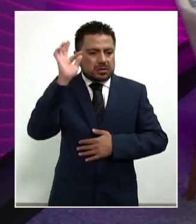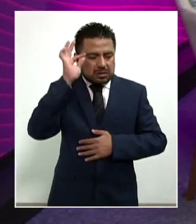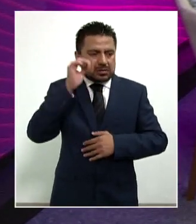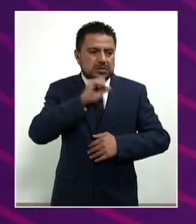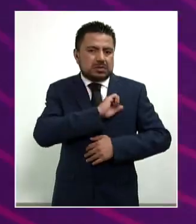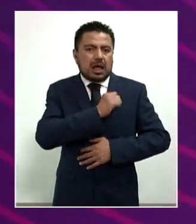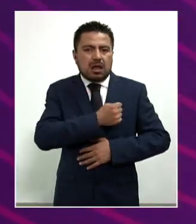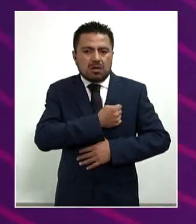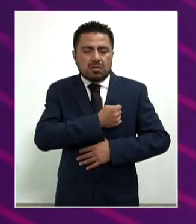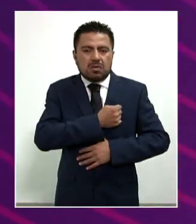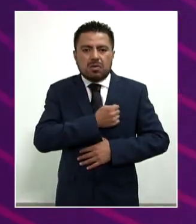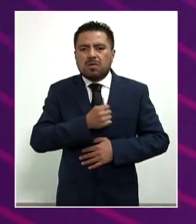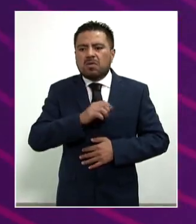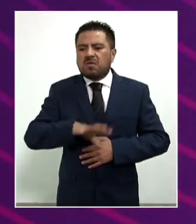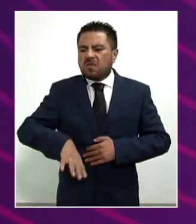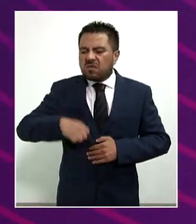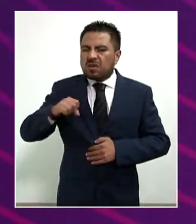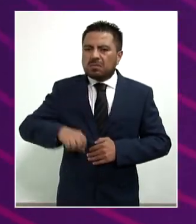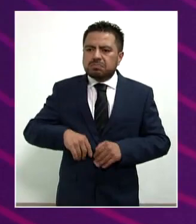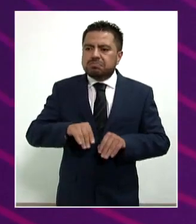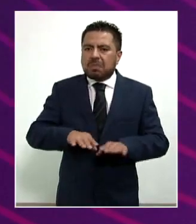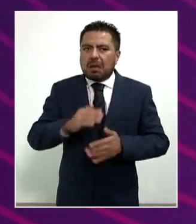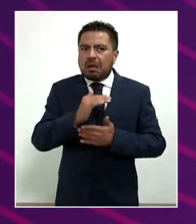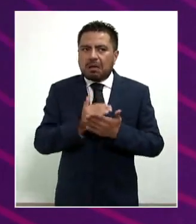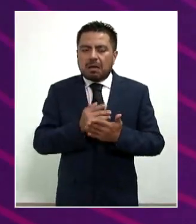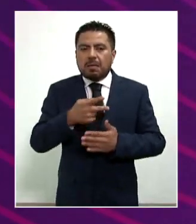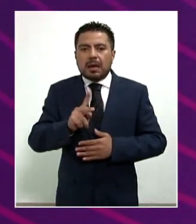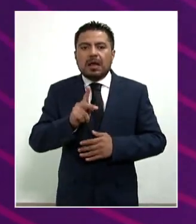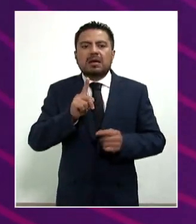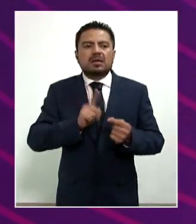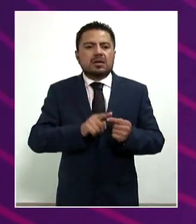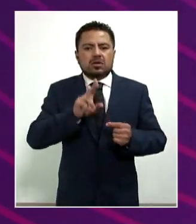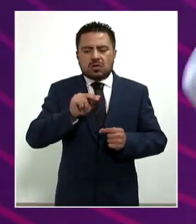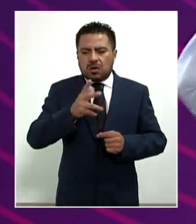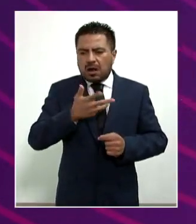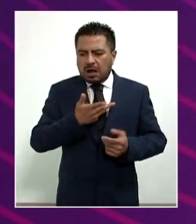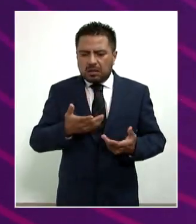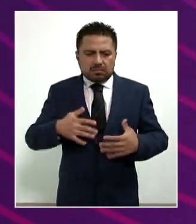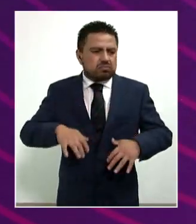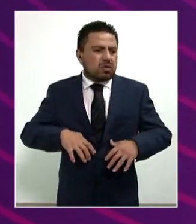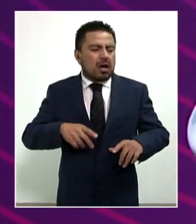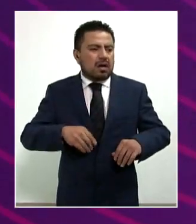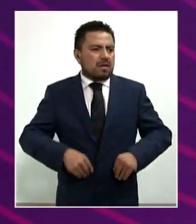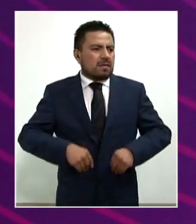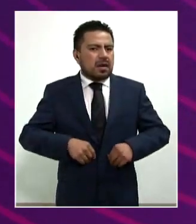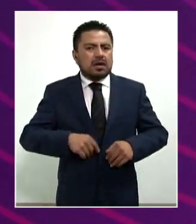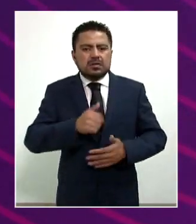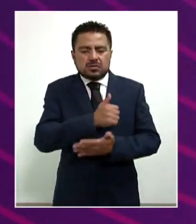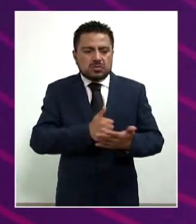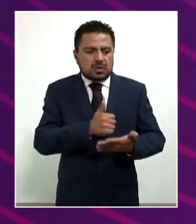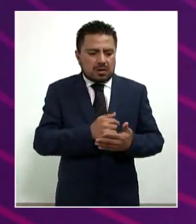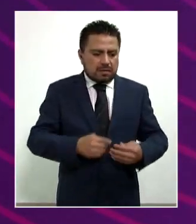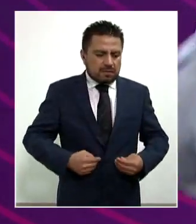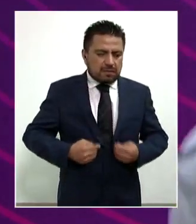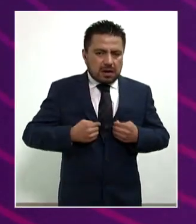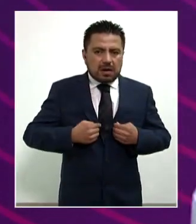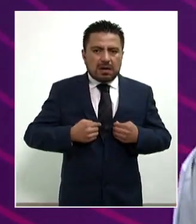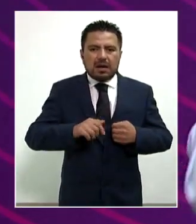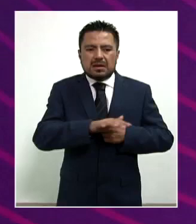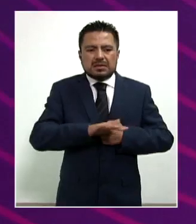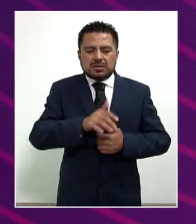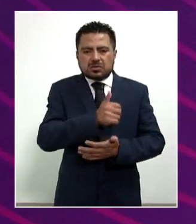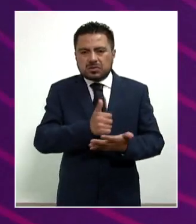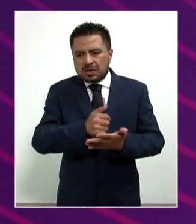¿no? Poco esfuerzo redistributivo. Pero quienes no están en esos bolsones, quienes viven en las ciudades, en el Valle